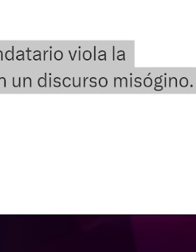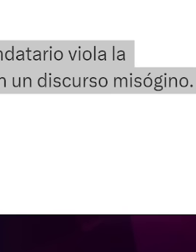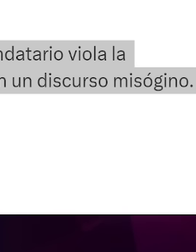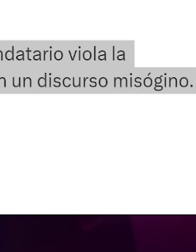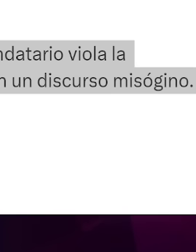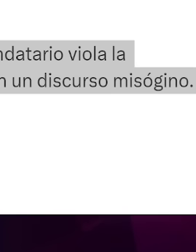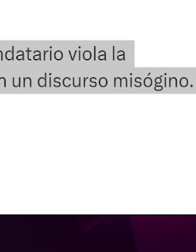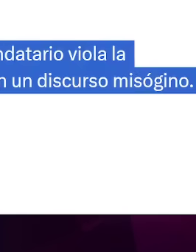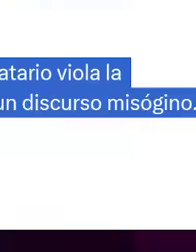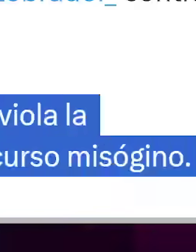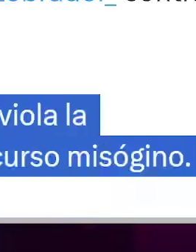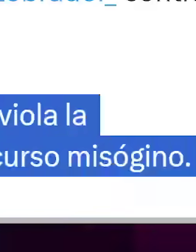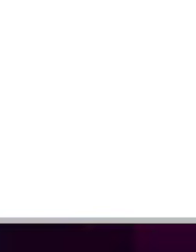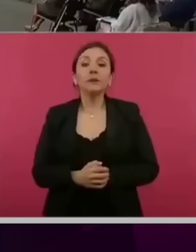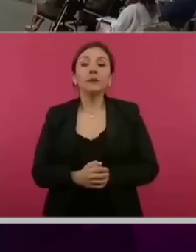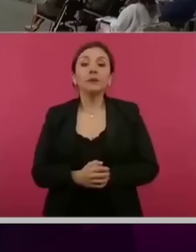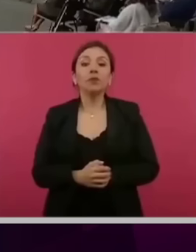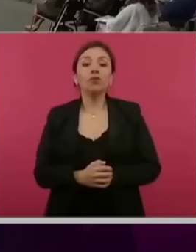señaló.